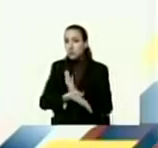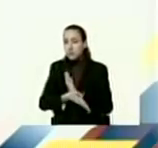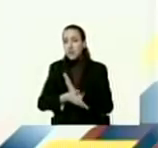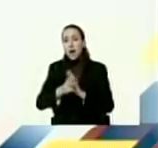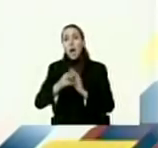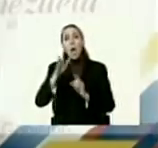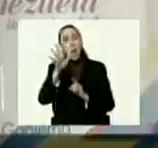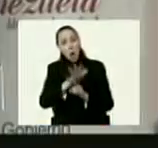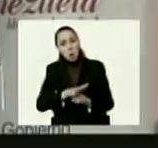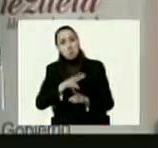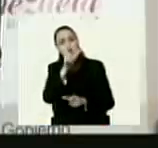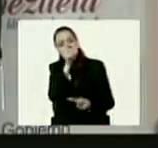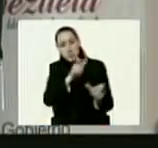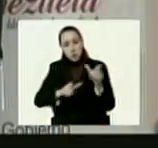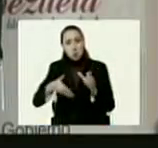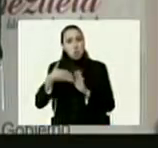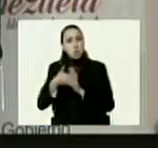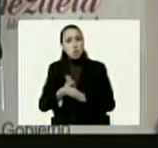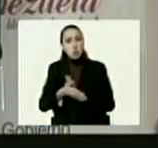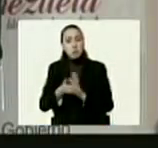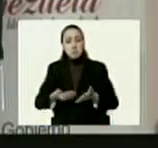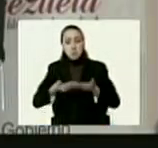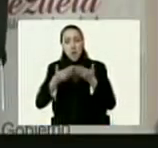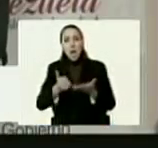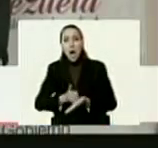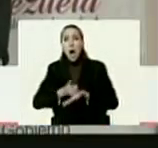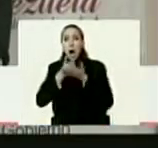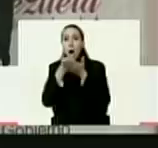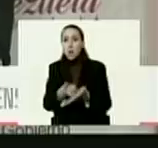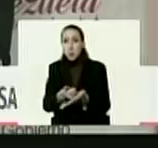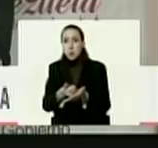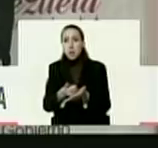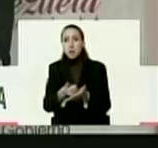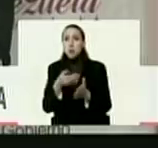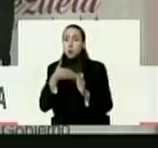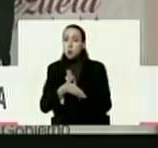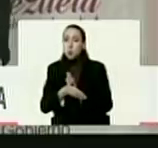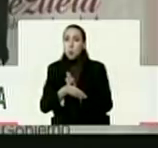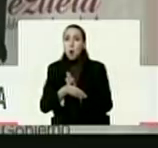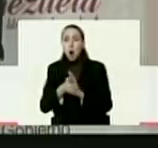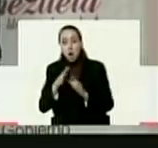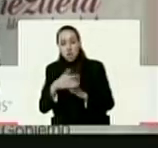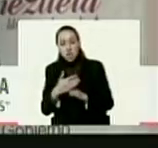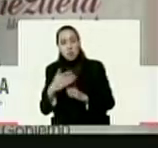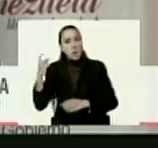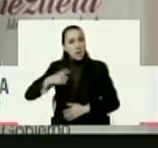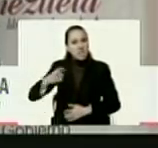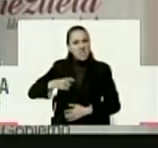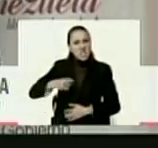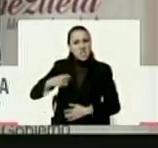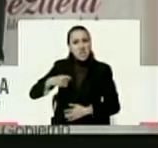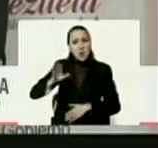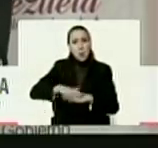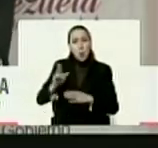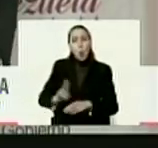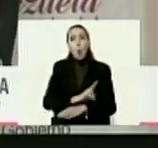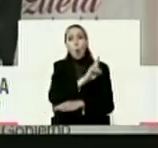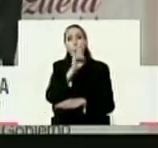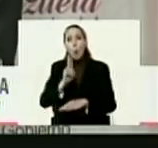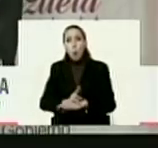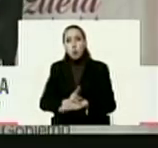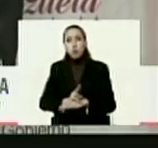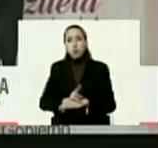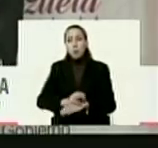humanidad, que es la posibilidad de proporcionar ayuda a aquel que en algún momento lo está necesitando, fue utilizado para